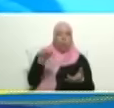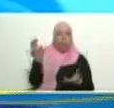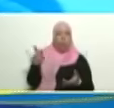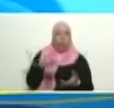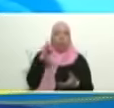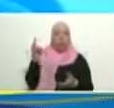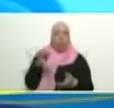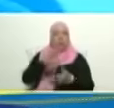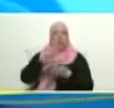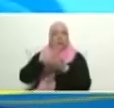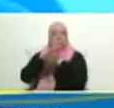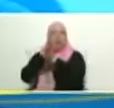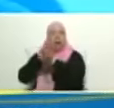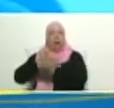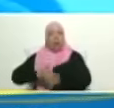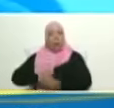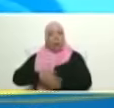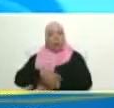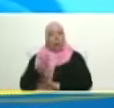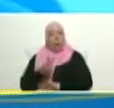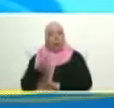incendios. La gente quedó loca, pues.